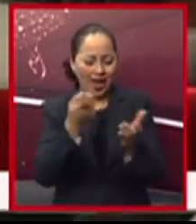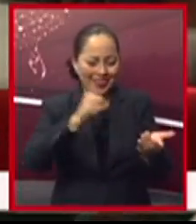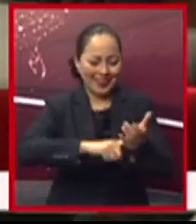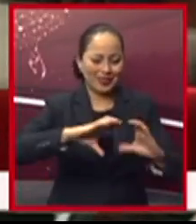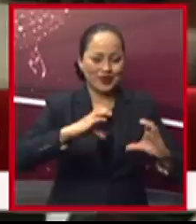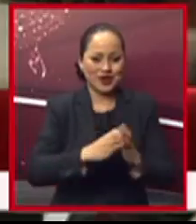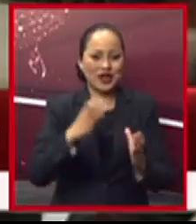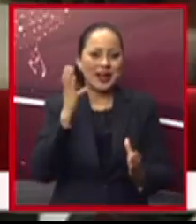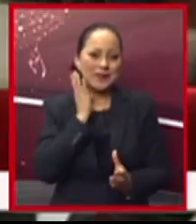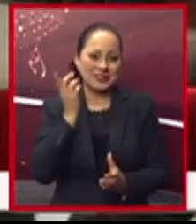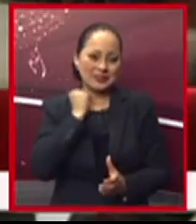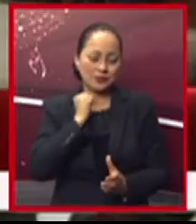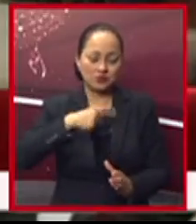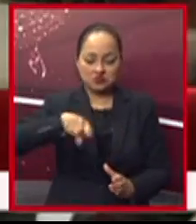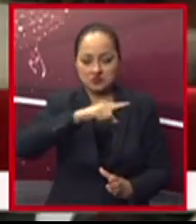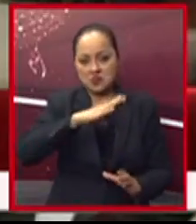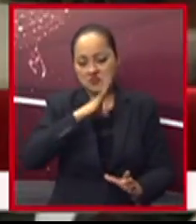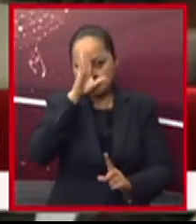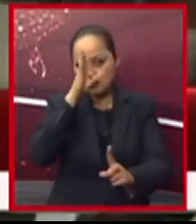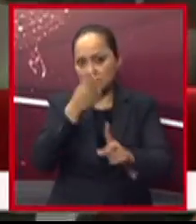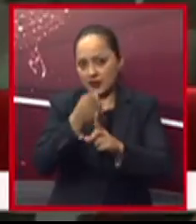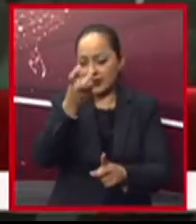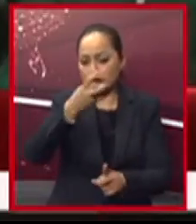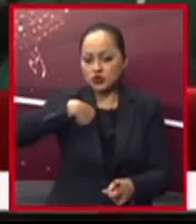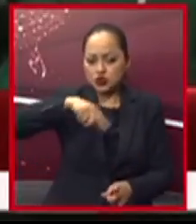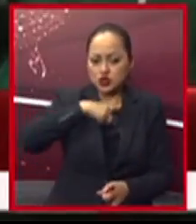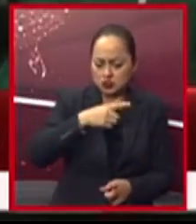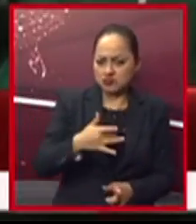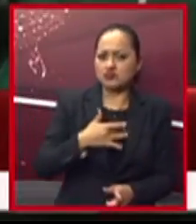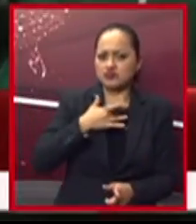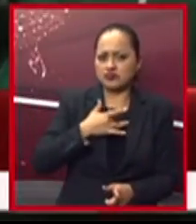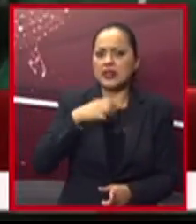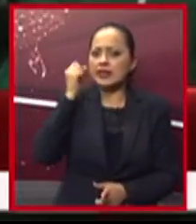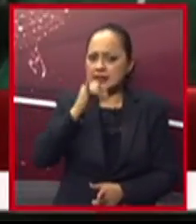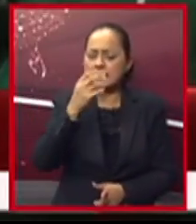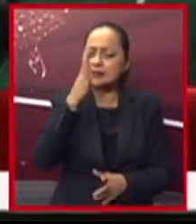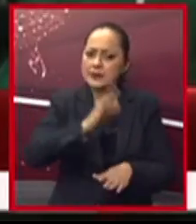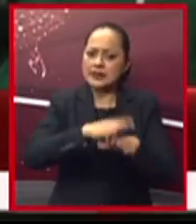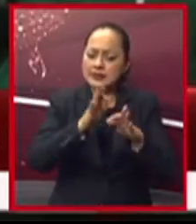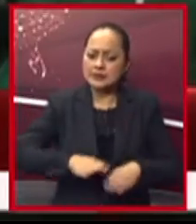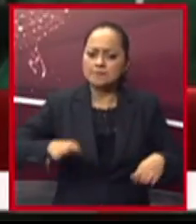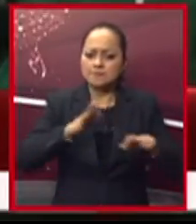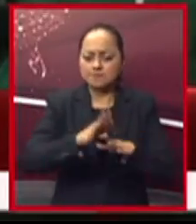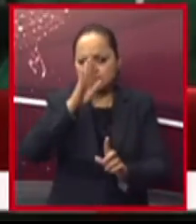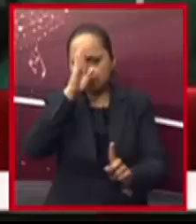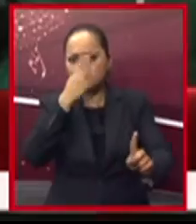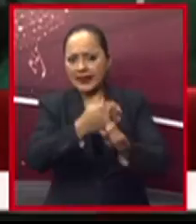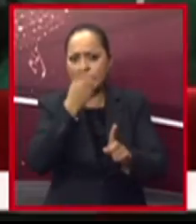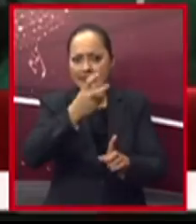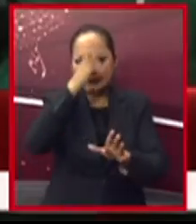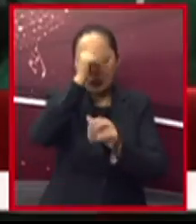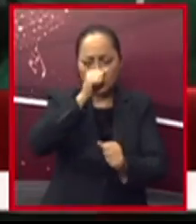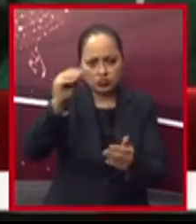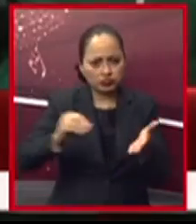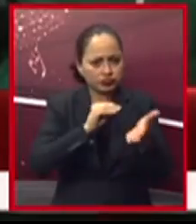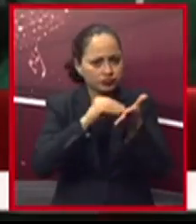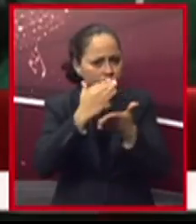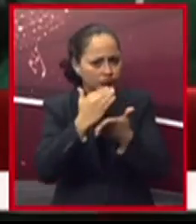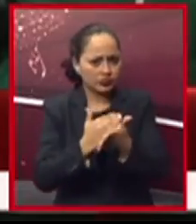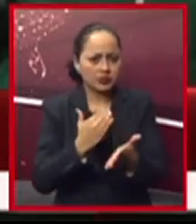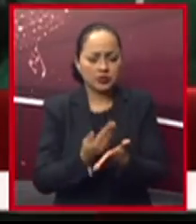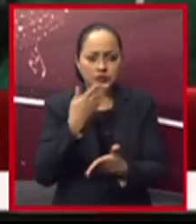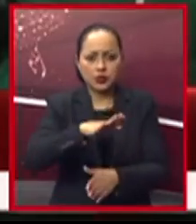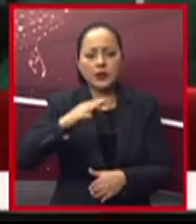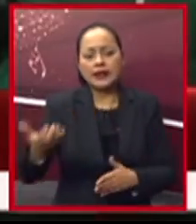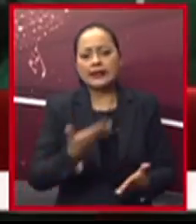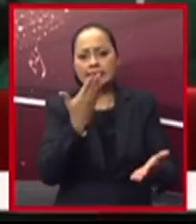Senadores, y en ese sentido nosotros nos parecía que era mejor darle cauce a ese acuerdo ante esta solicitud